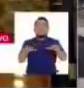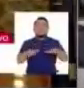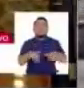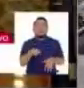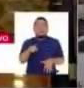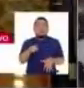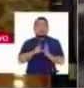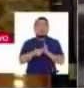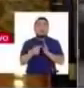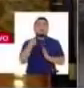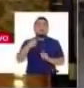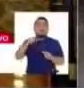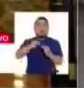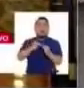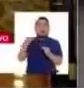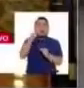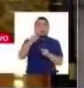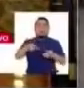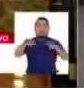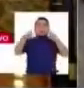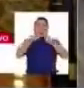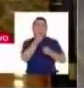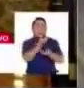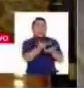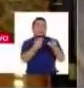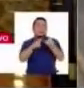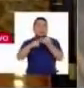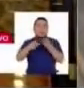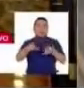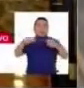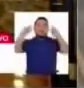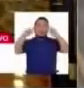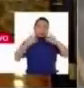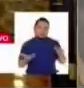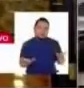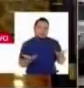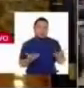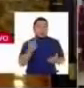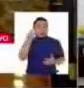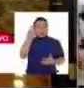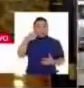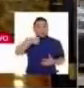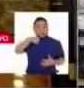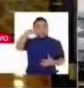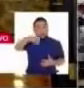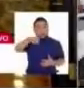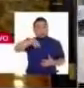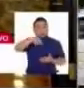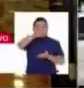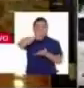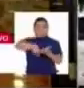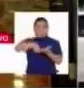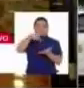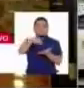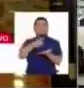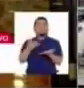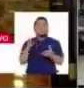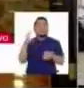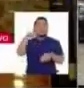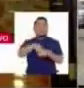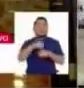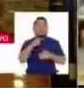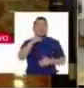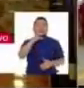Ha leído lo que le ha preparado Frank, está señalando que van a sacar 290 millones de soles de la